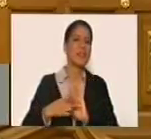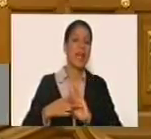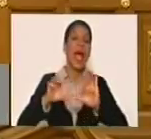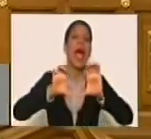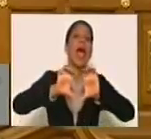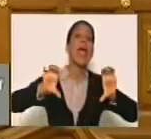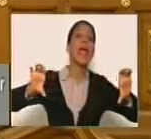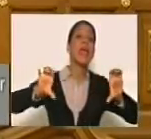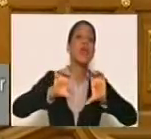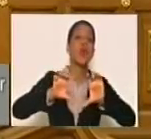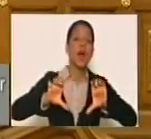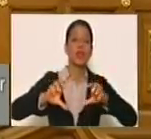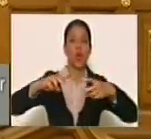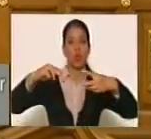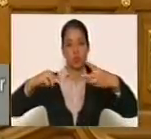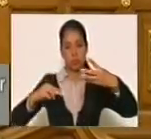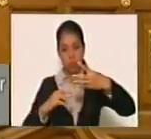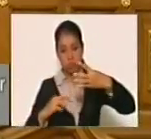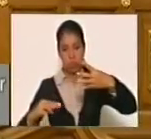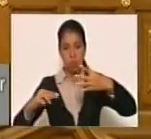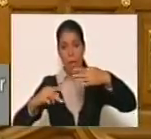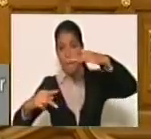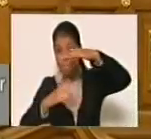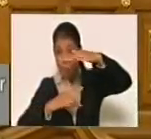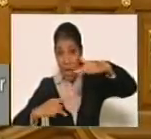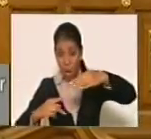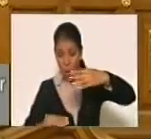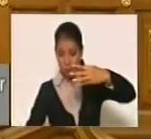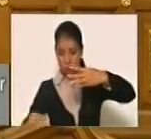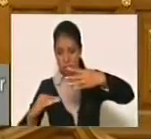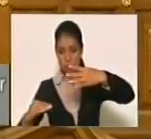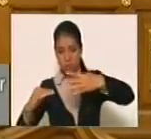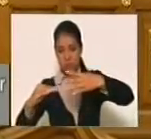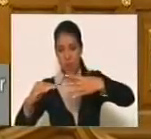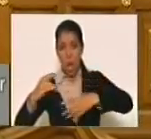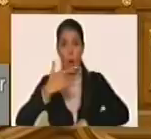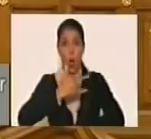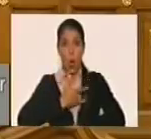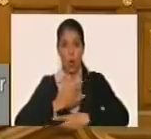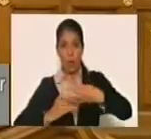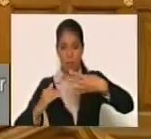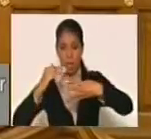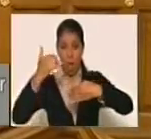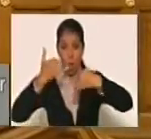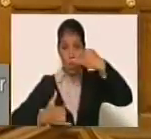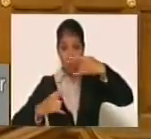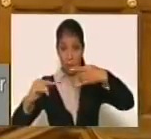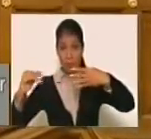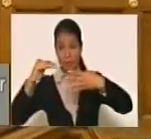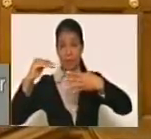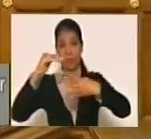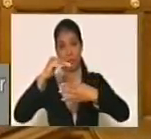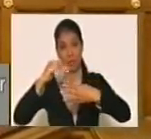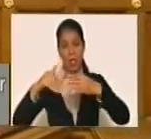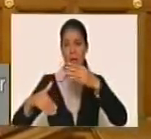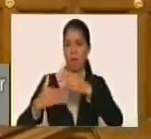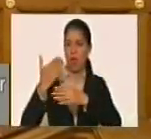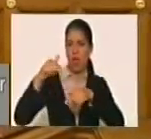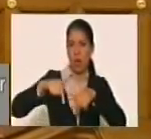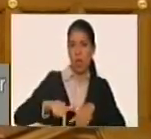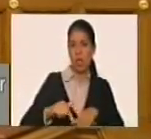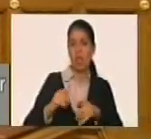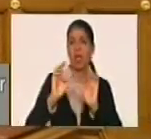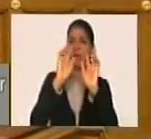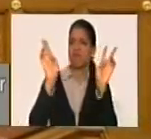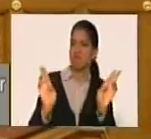todos los niveles de la educación del modelo bolivariano, que como vimos hoy ha sido también reconocido nuestro modelo en la UNESCO,